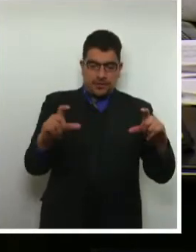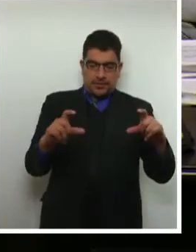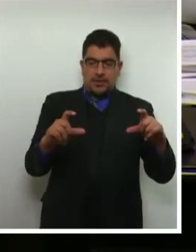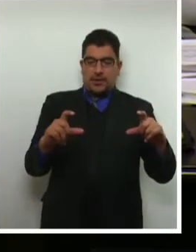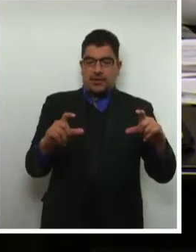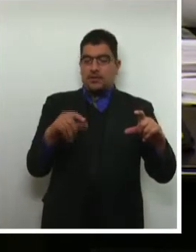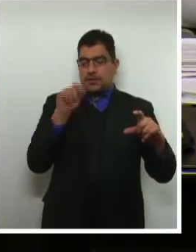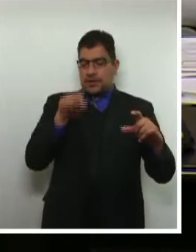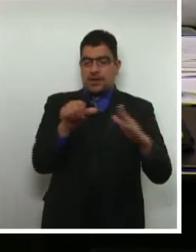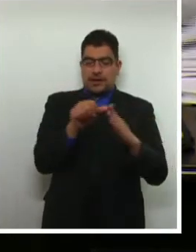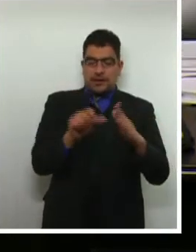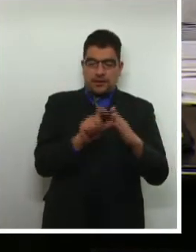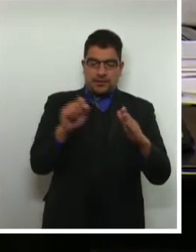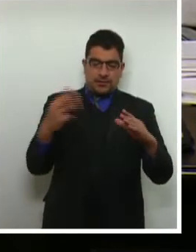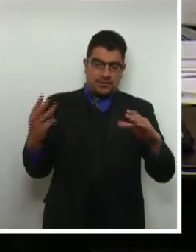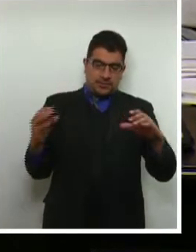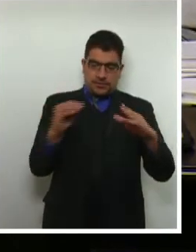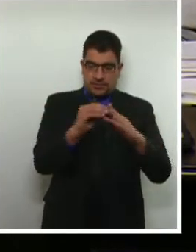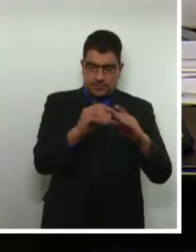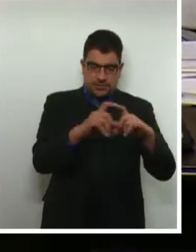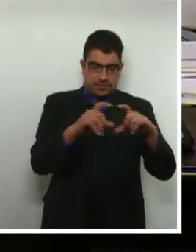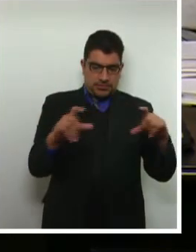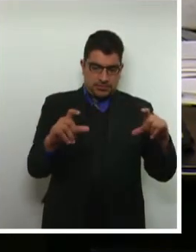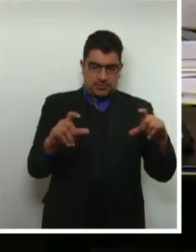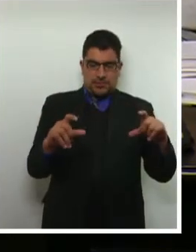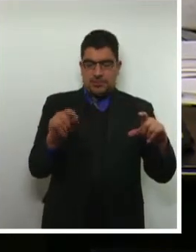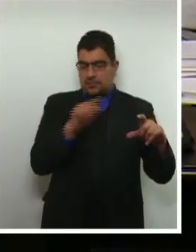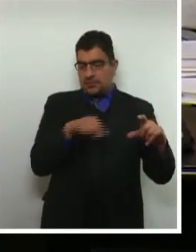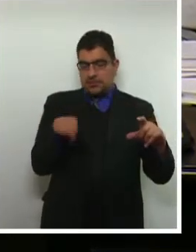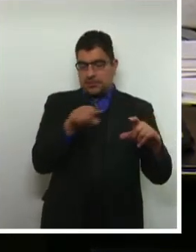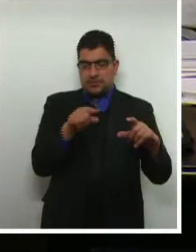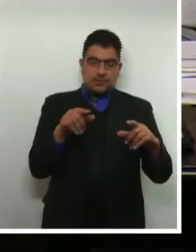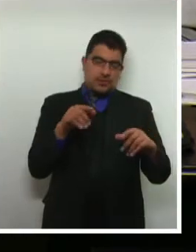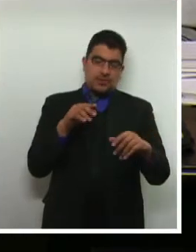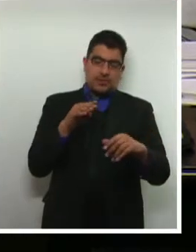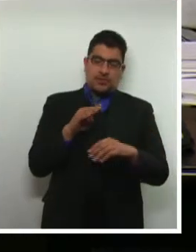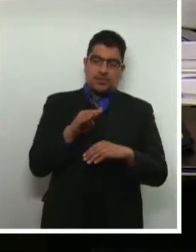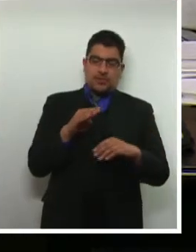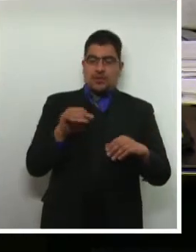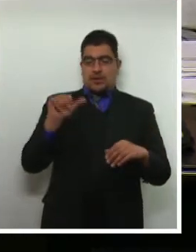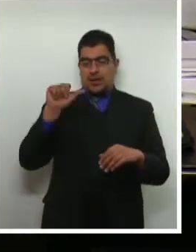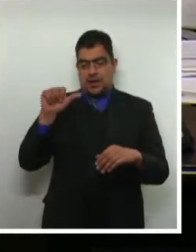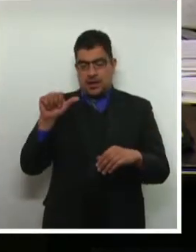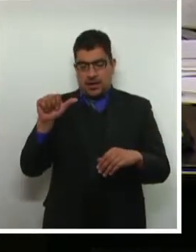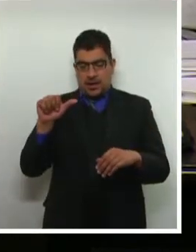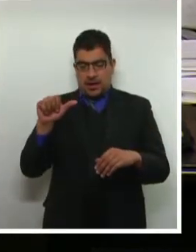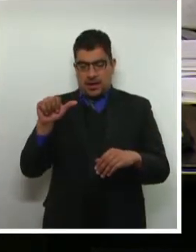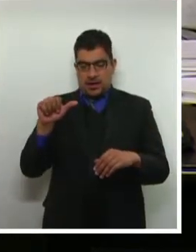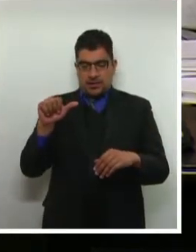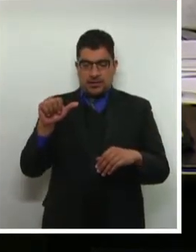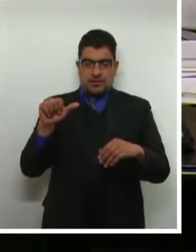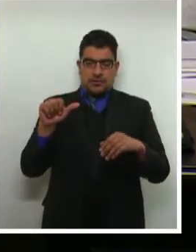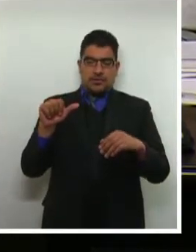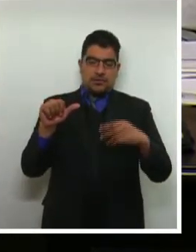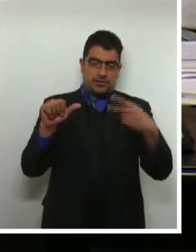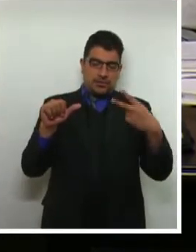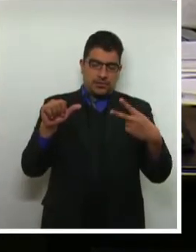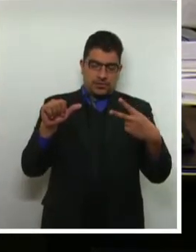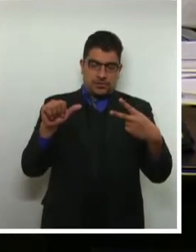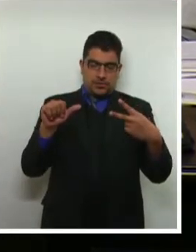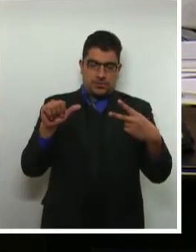del artículo 23, que son aquellas referidas al apartado A, numeral